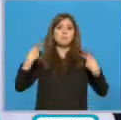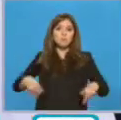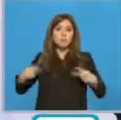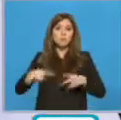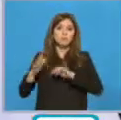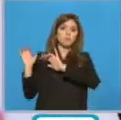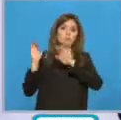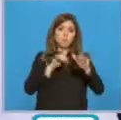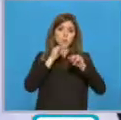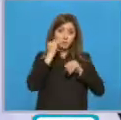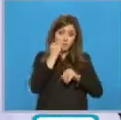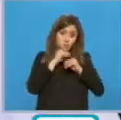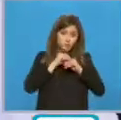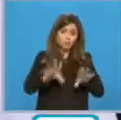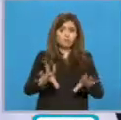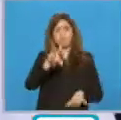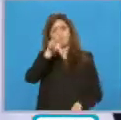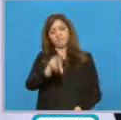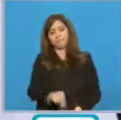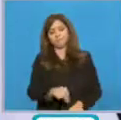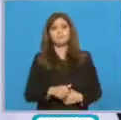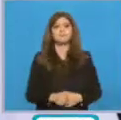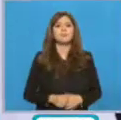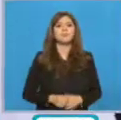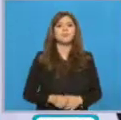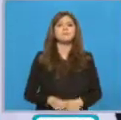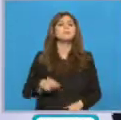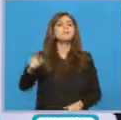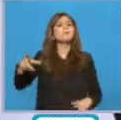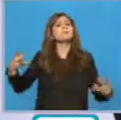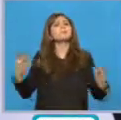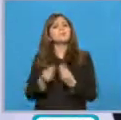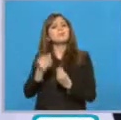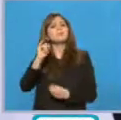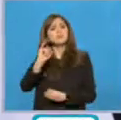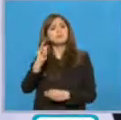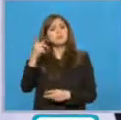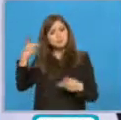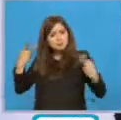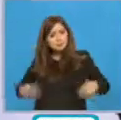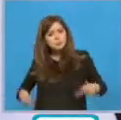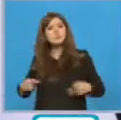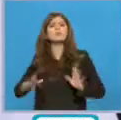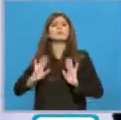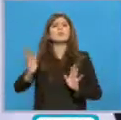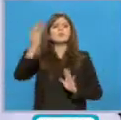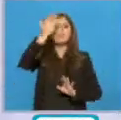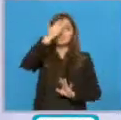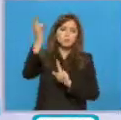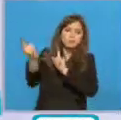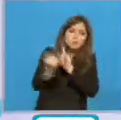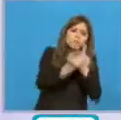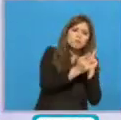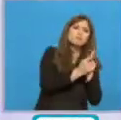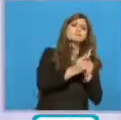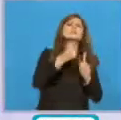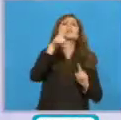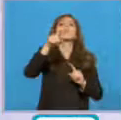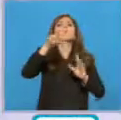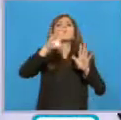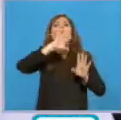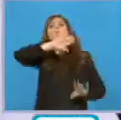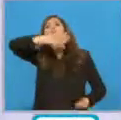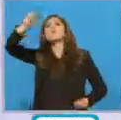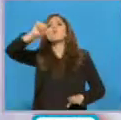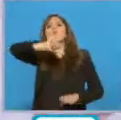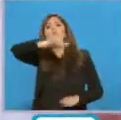¿no? Entonces, el ámbito virtual acerca a personas, pero que ya se conocen, ¿no? Que sí has hablado con ella, que a lo mejor se fue a vivir tu